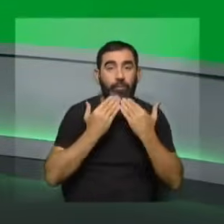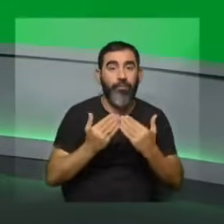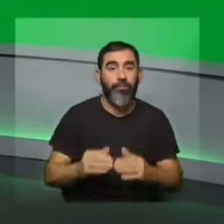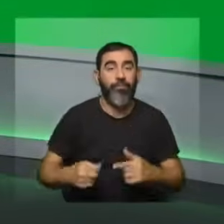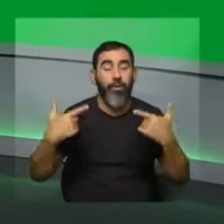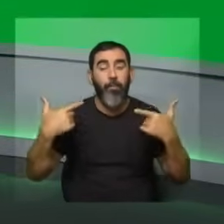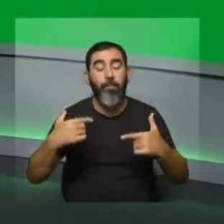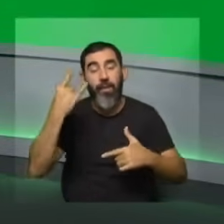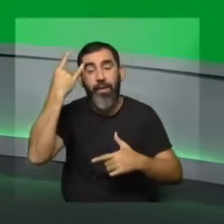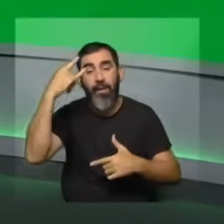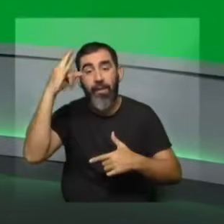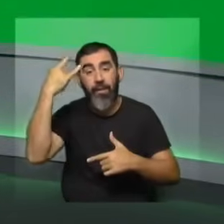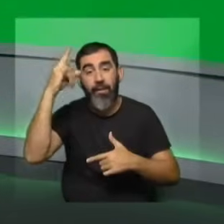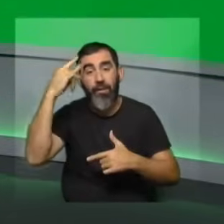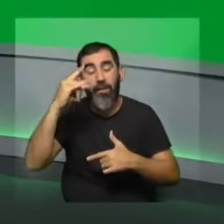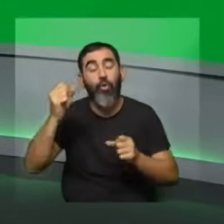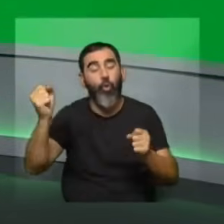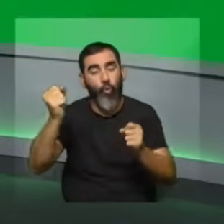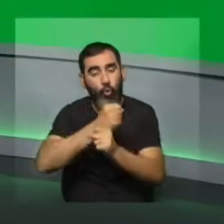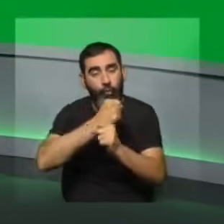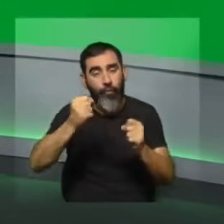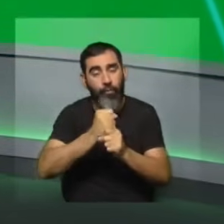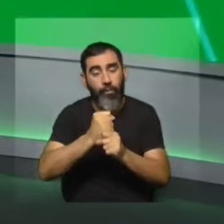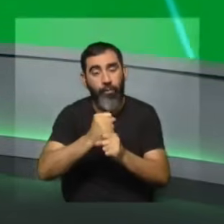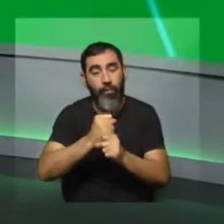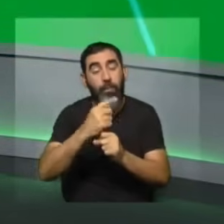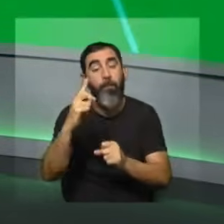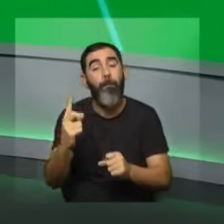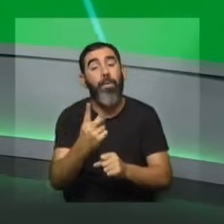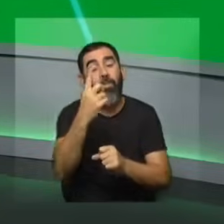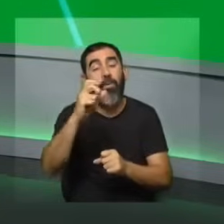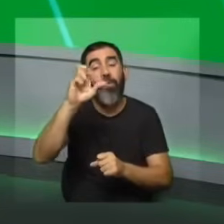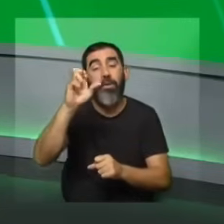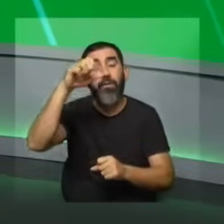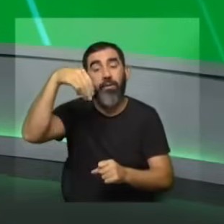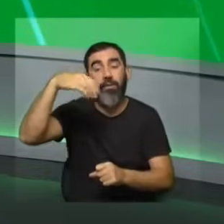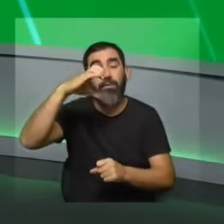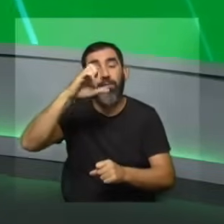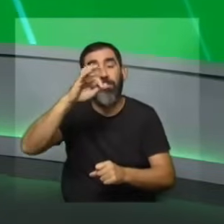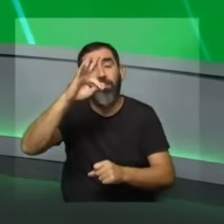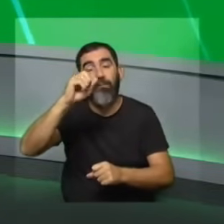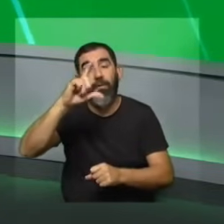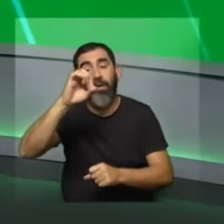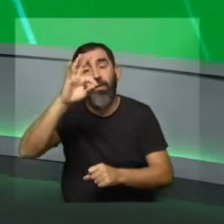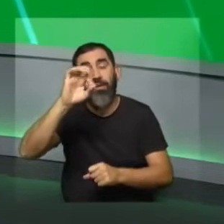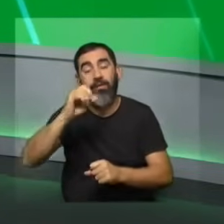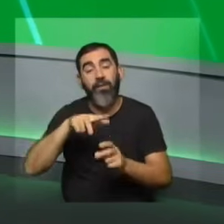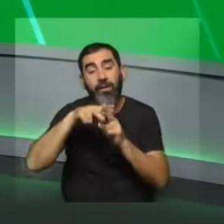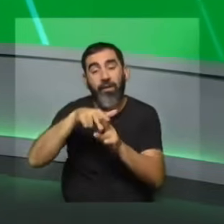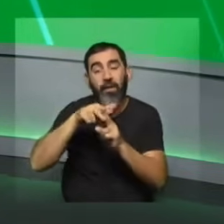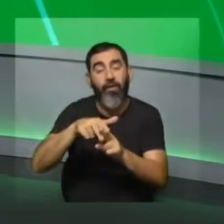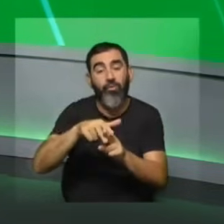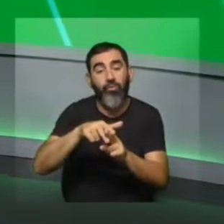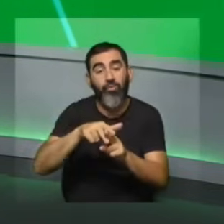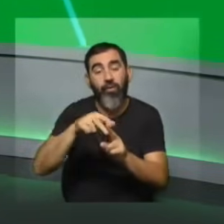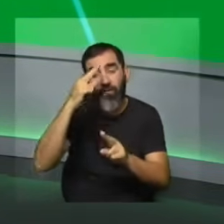El Ministerio de Ganadería, Agricultura y Pesca confirmó hace pocas horas el primer caso de encefalitis equina en un caballo en la zona del litoral. Se trata